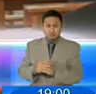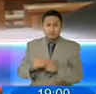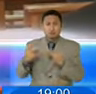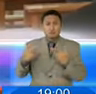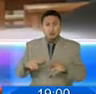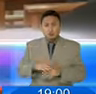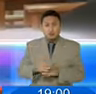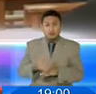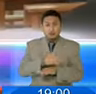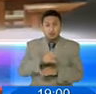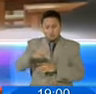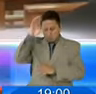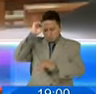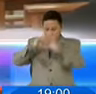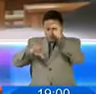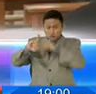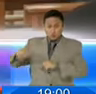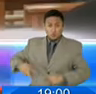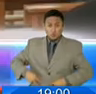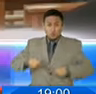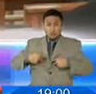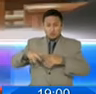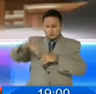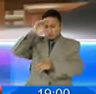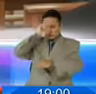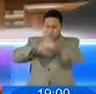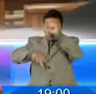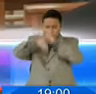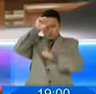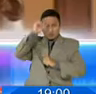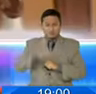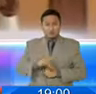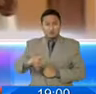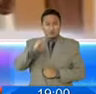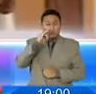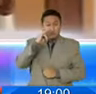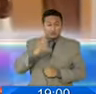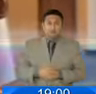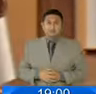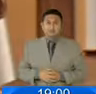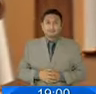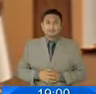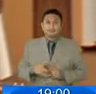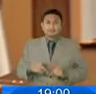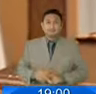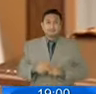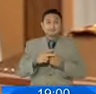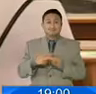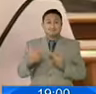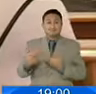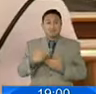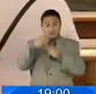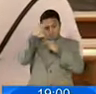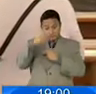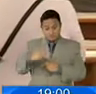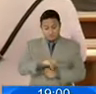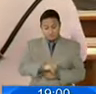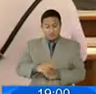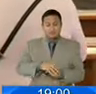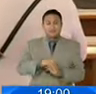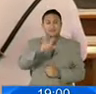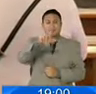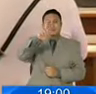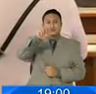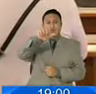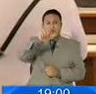preparado a lo largo de su vida desde la niñez así arrancaron las honras fúnebres a monseñor Luis Alberto Luna